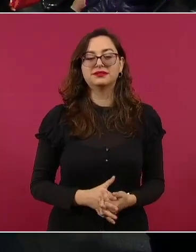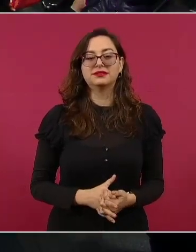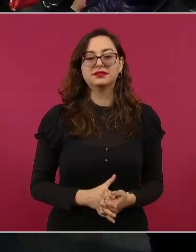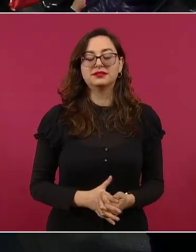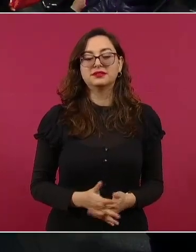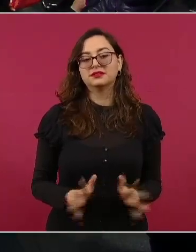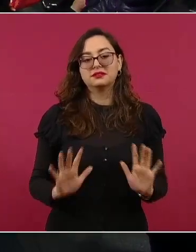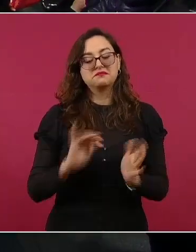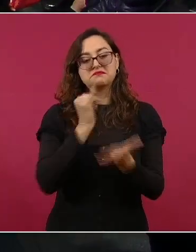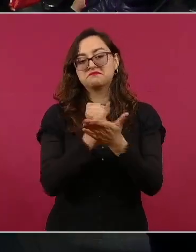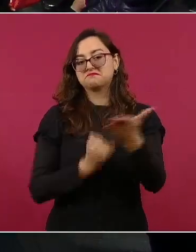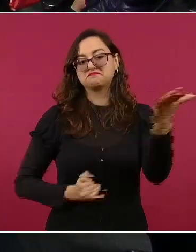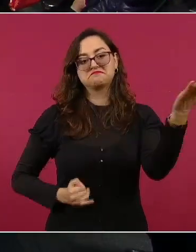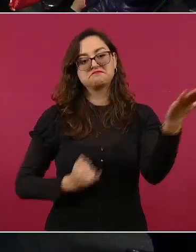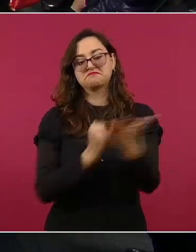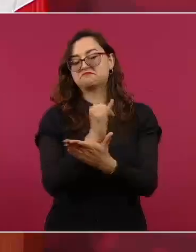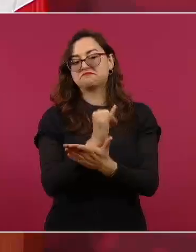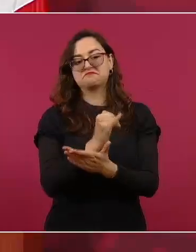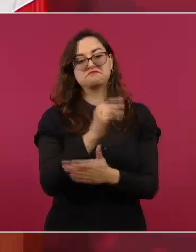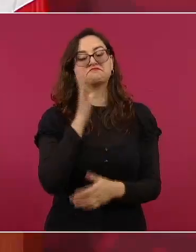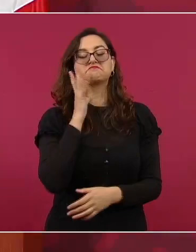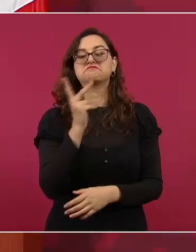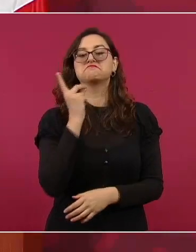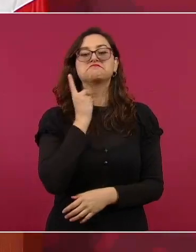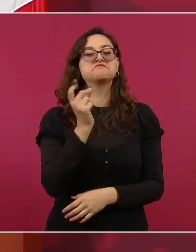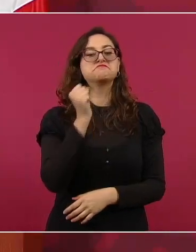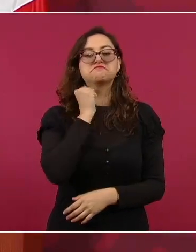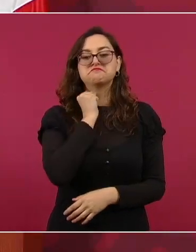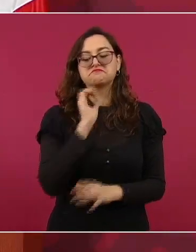Es una decisión que corresponde al Congreso